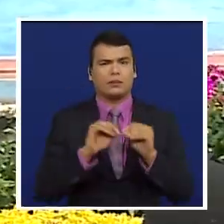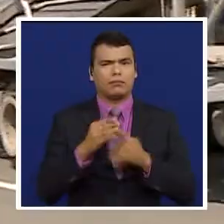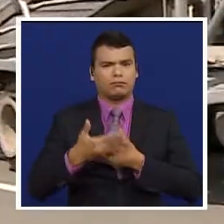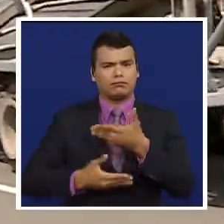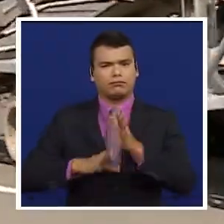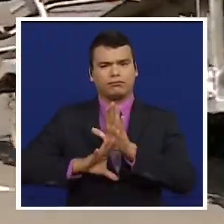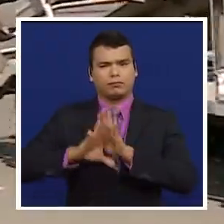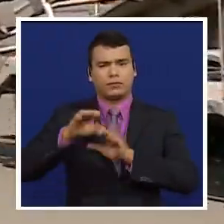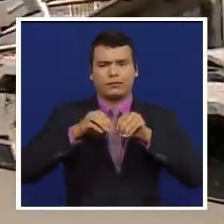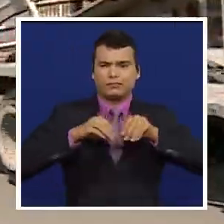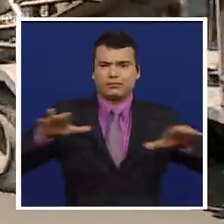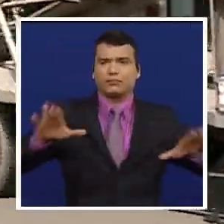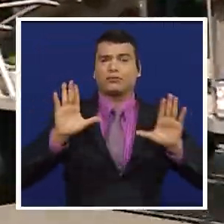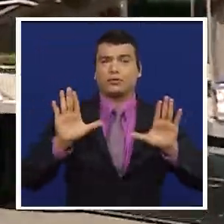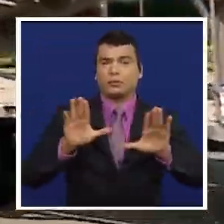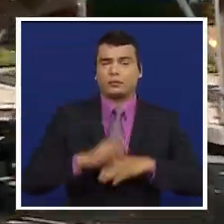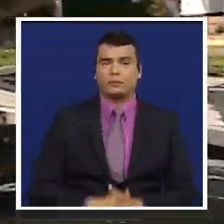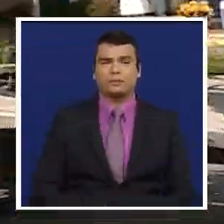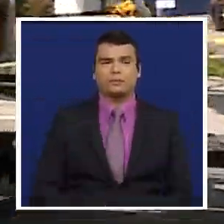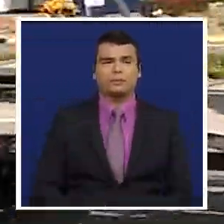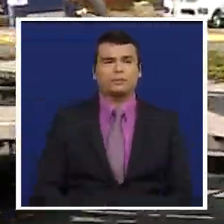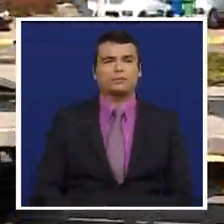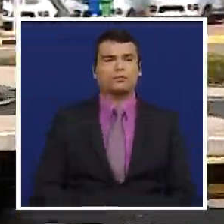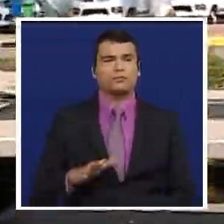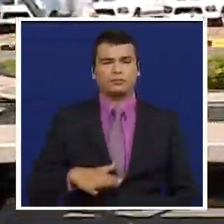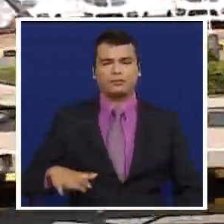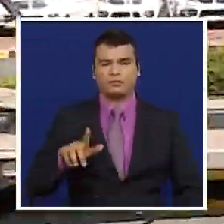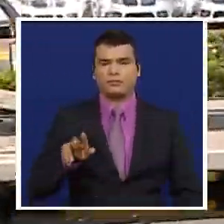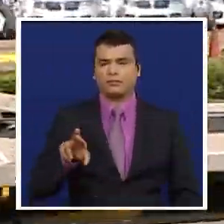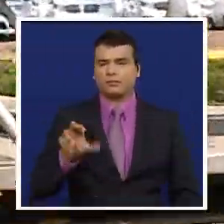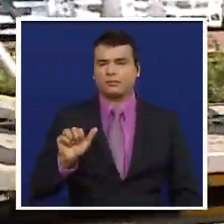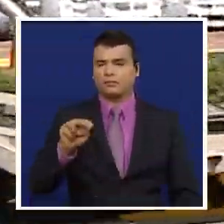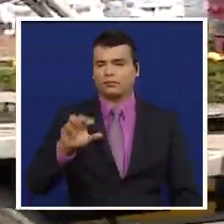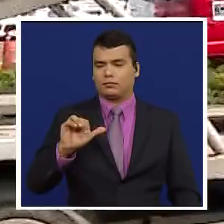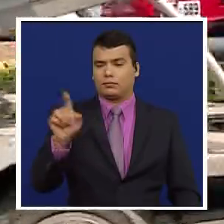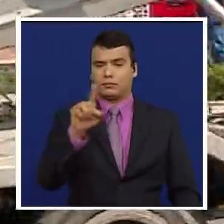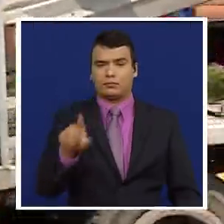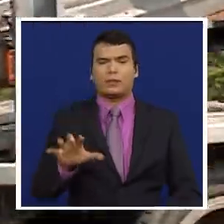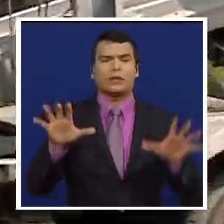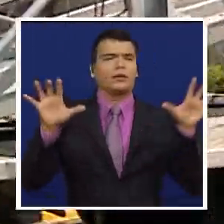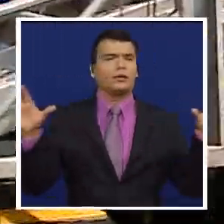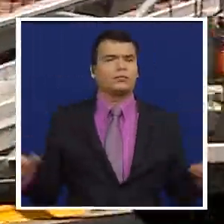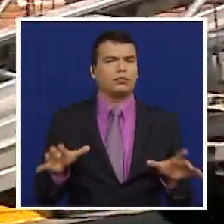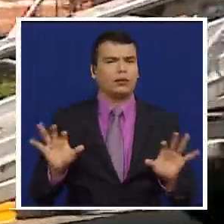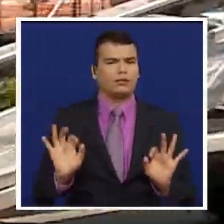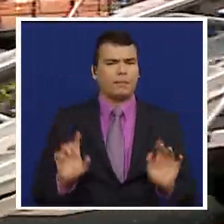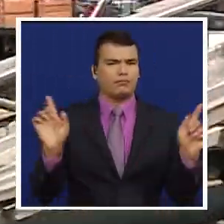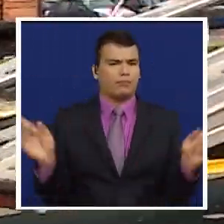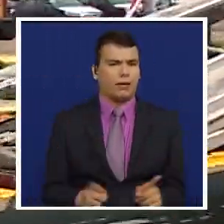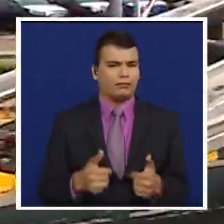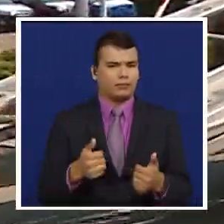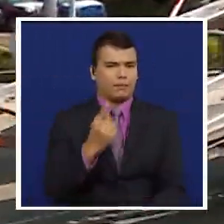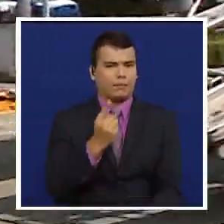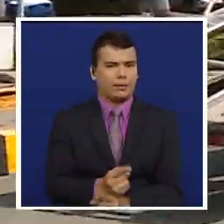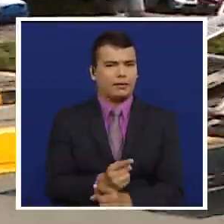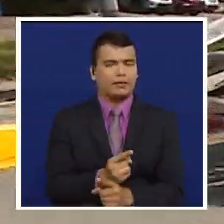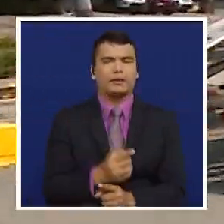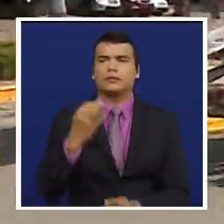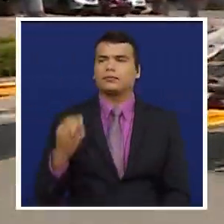la cobertura de estos mercados. El modelo de zona franca les permite optimizar sus operaciones. Y llegamos